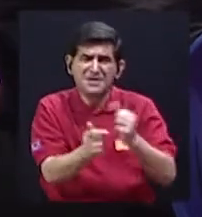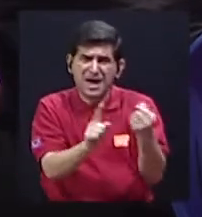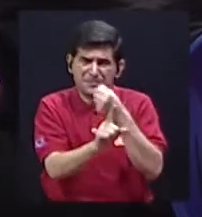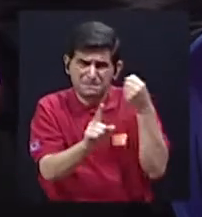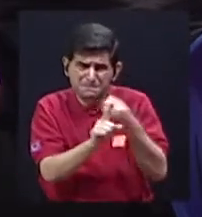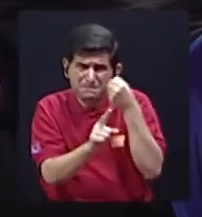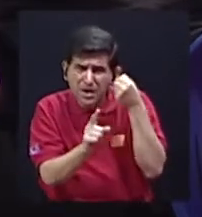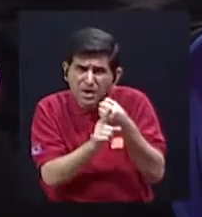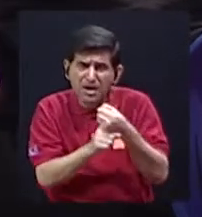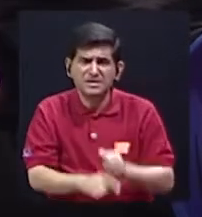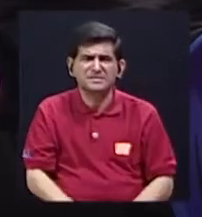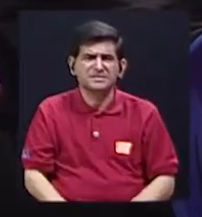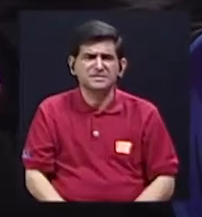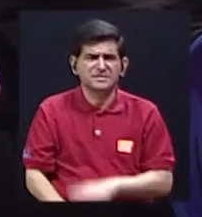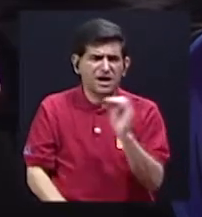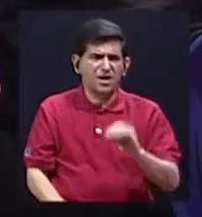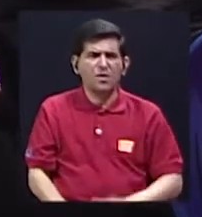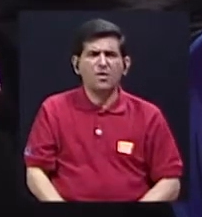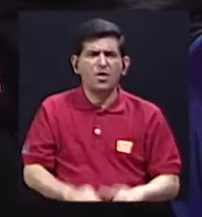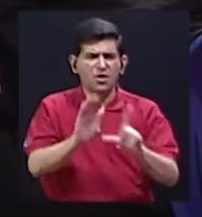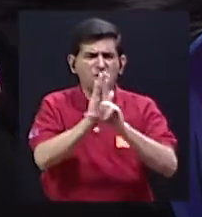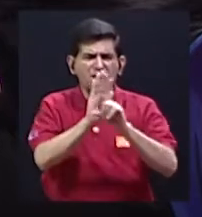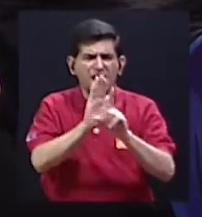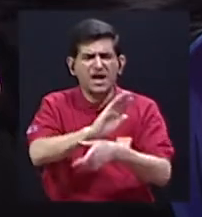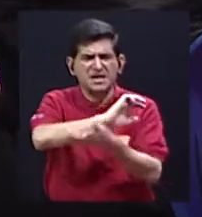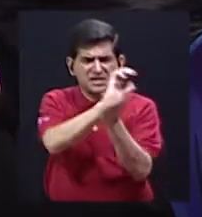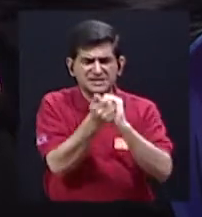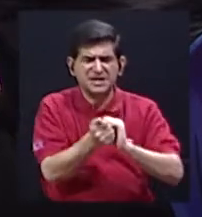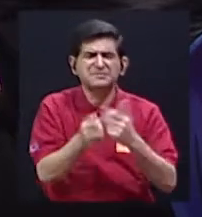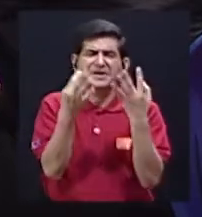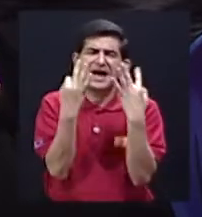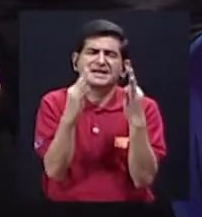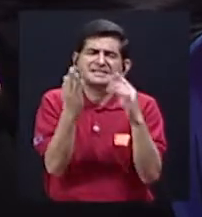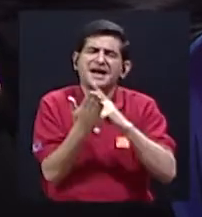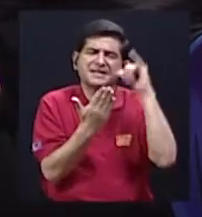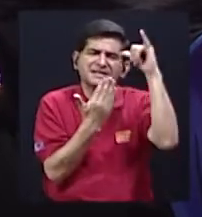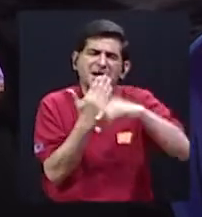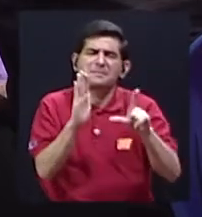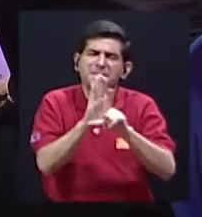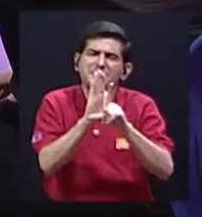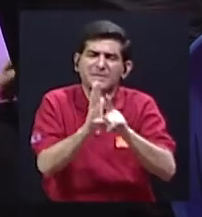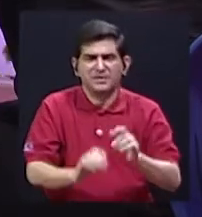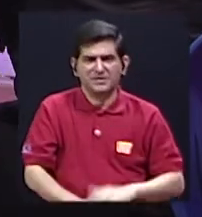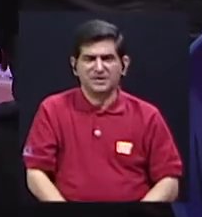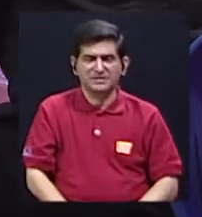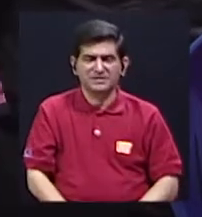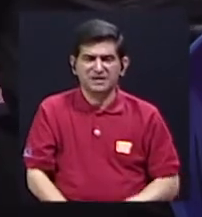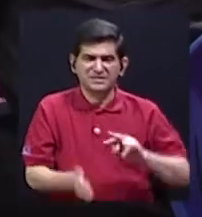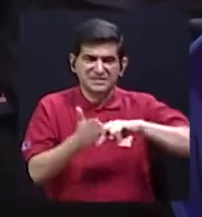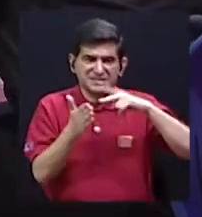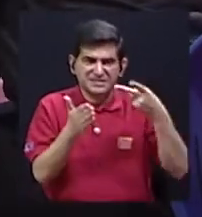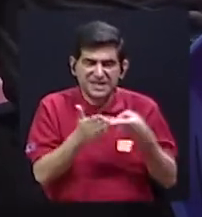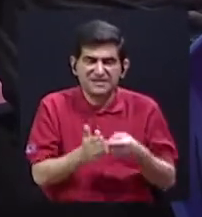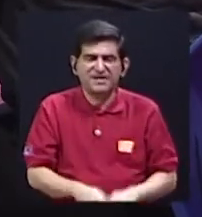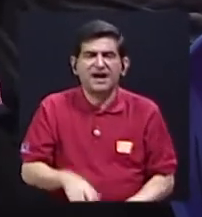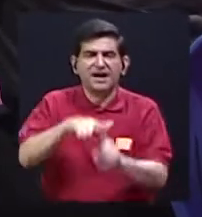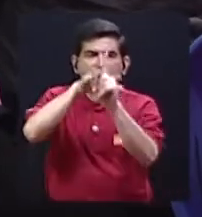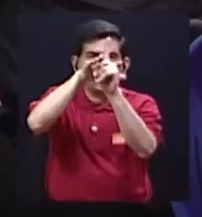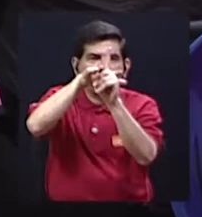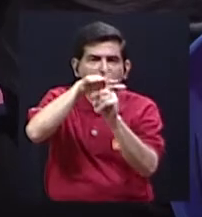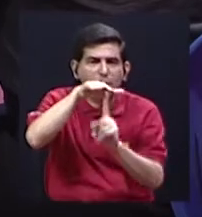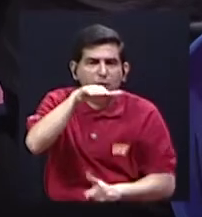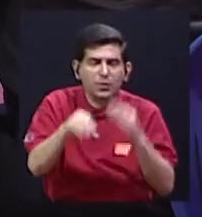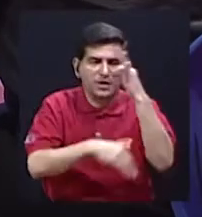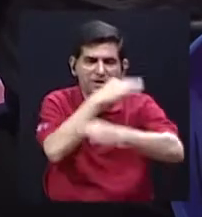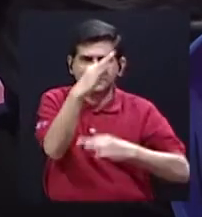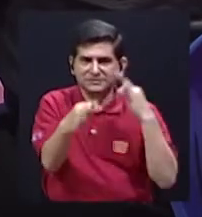violencia y modificar muchas de las leyes como pretenden algunos proyectos de ley significaría invisibilizar este